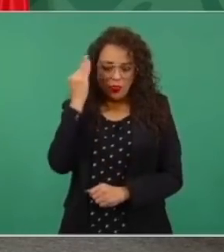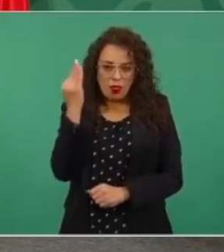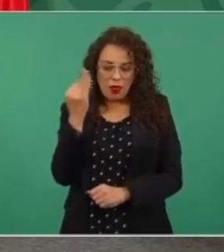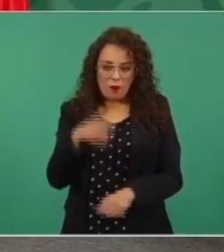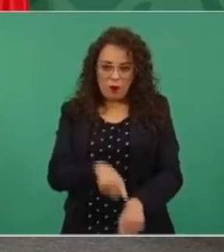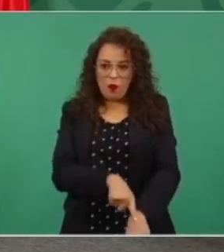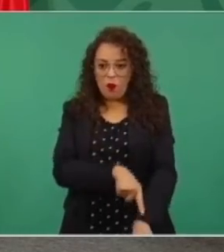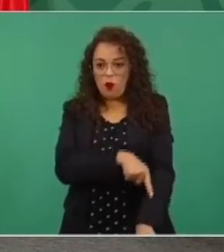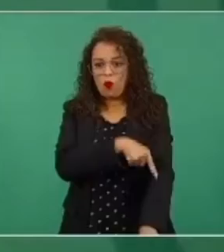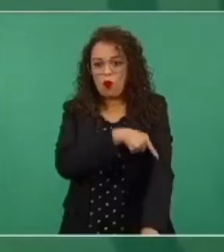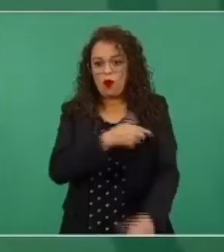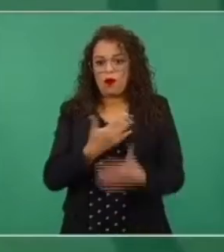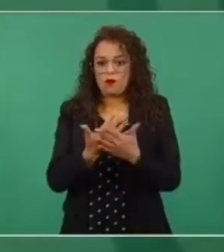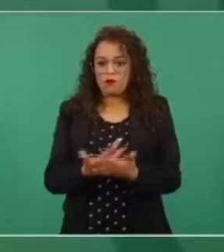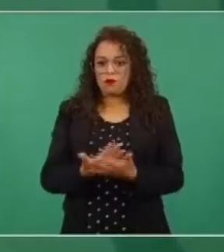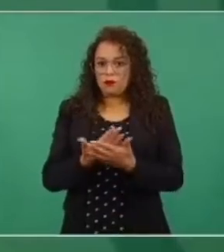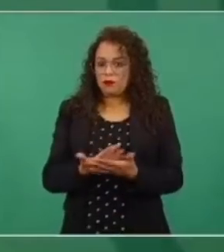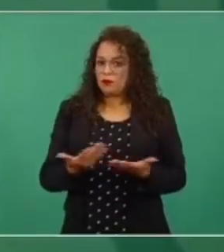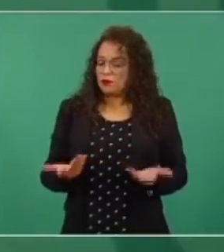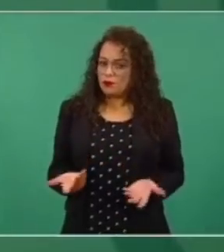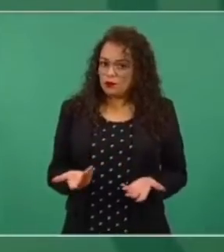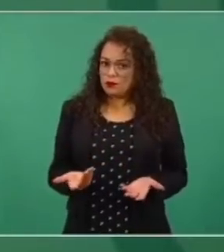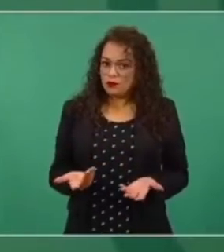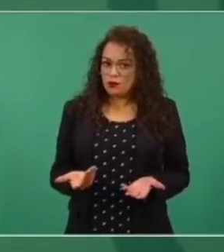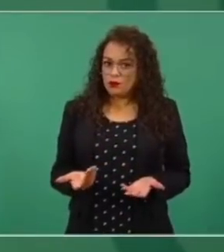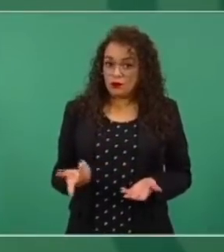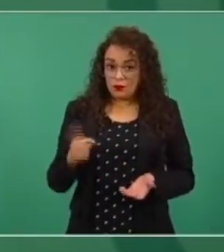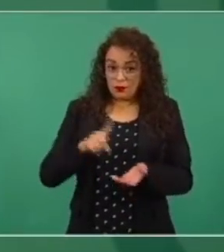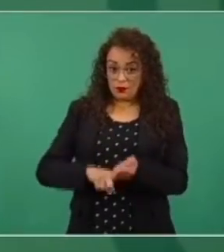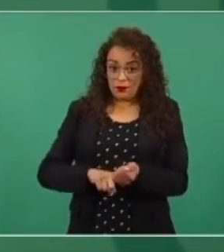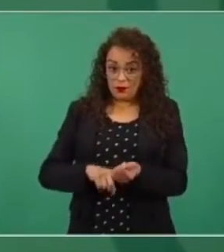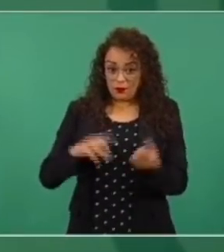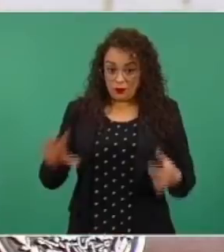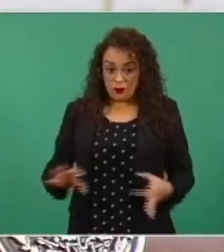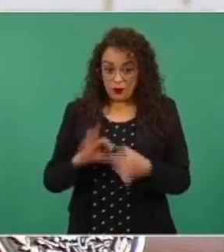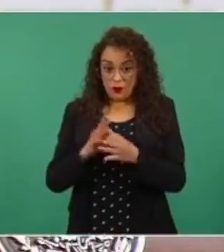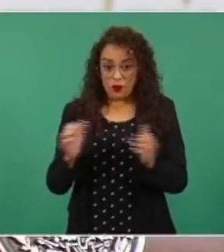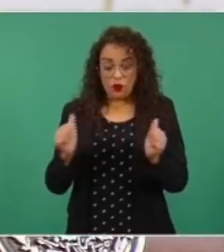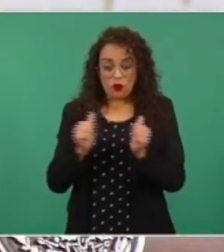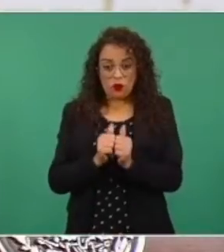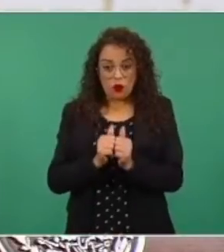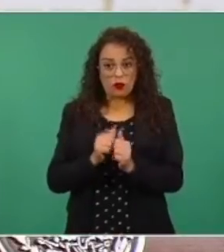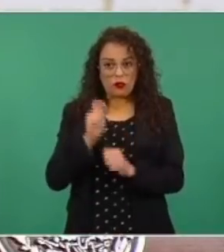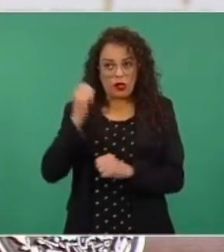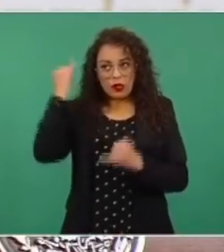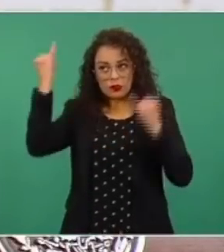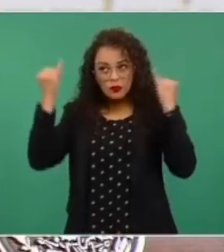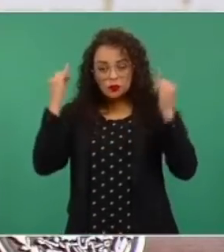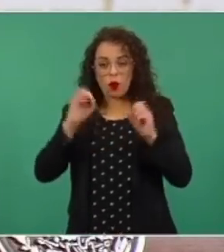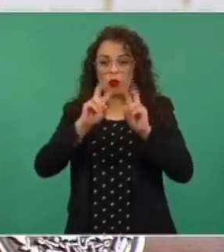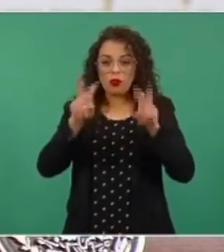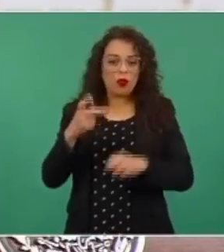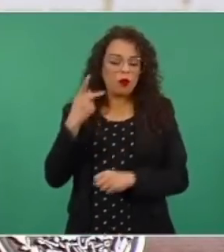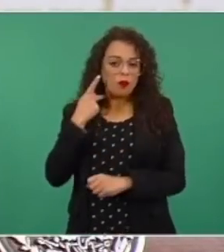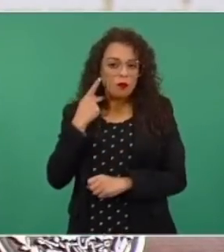o sea, y esto no tiene que ver con banderías partidistas o ideológicas o